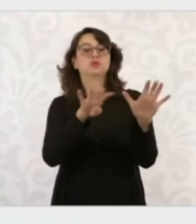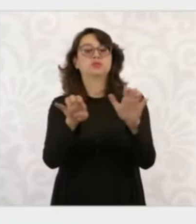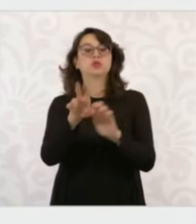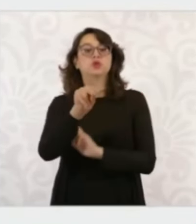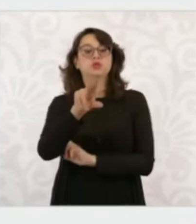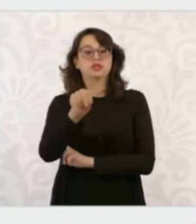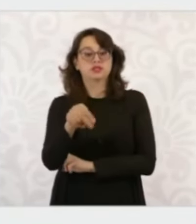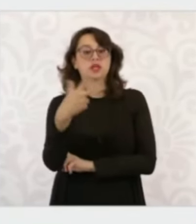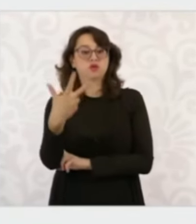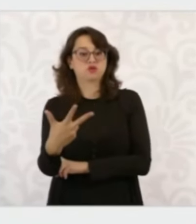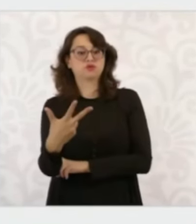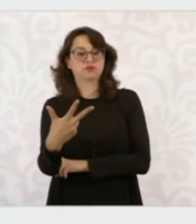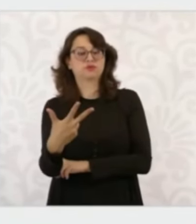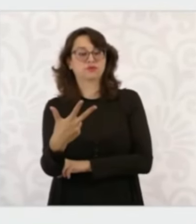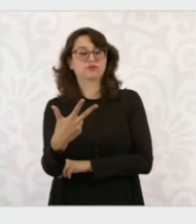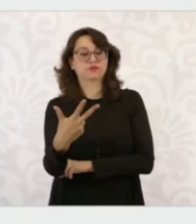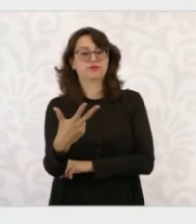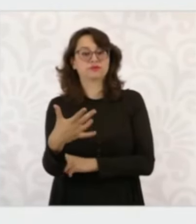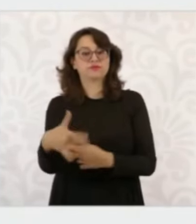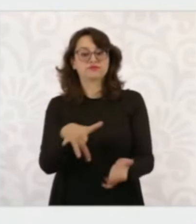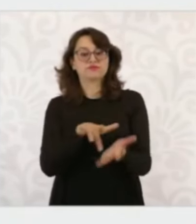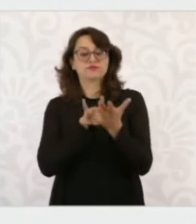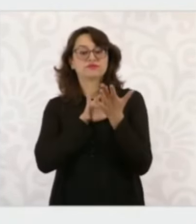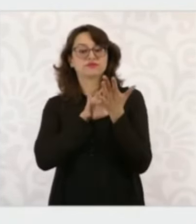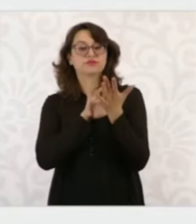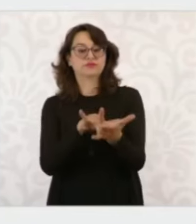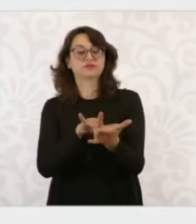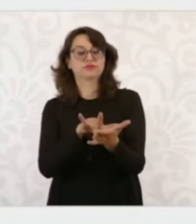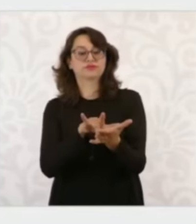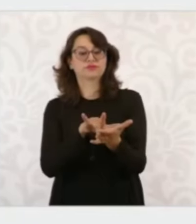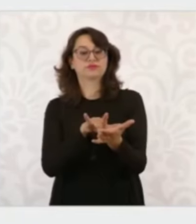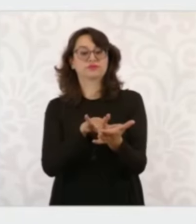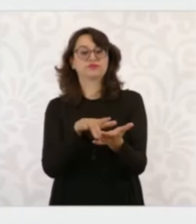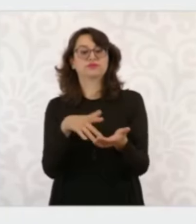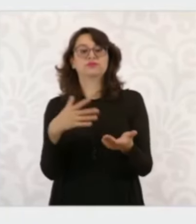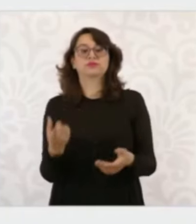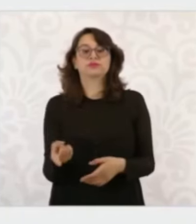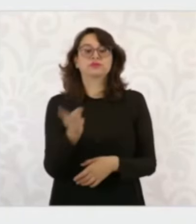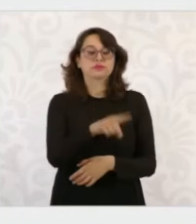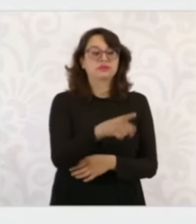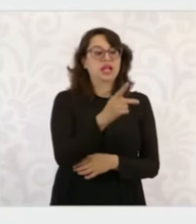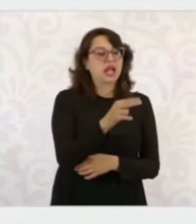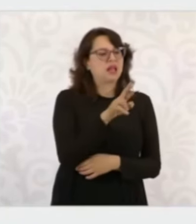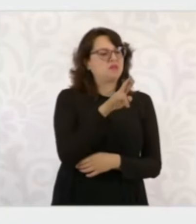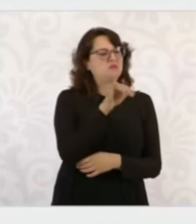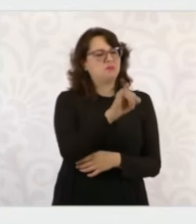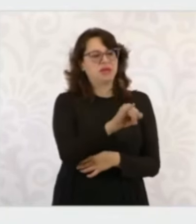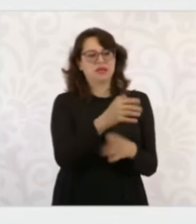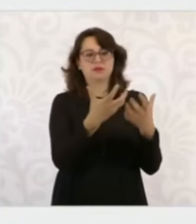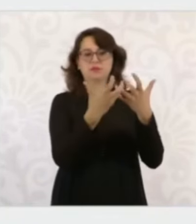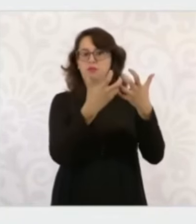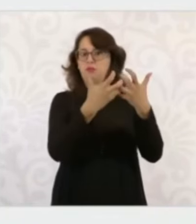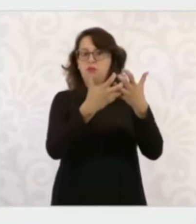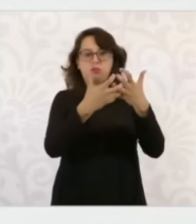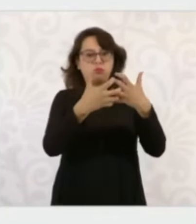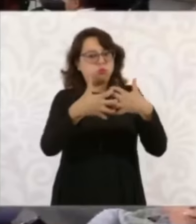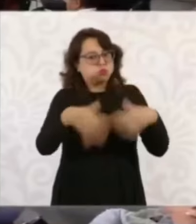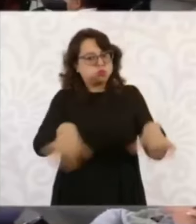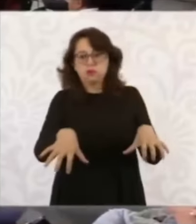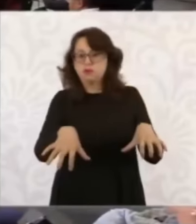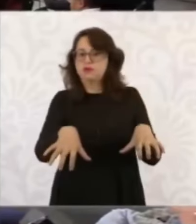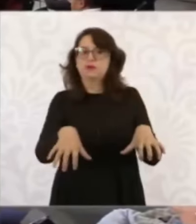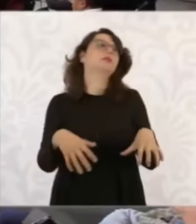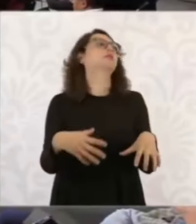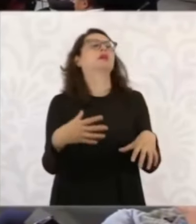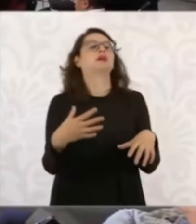rompimiento del PRI. Y ese rompimiento del PRI con la corriente democrática y muchos movimientos sociales que habían